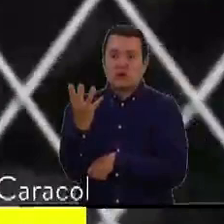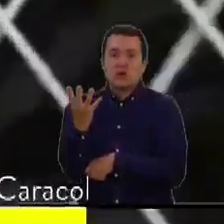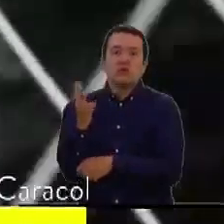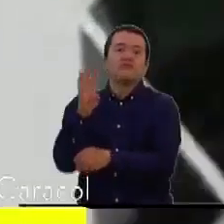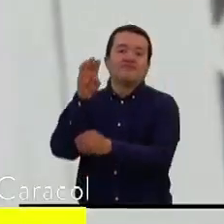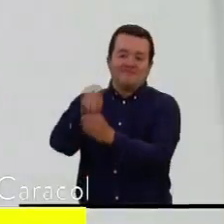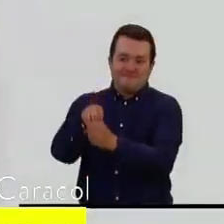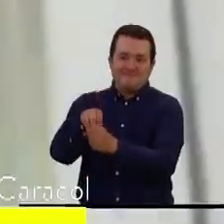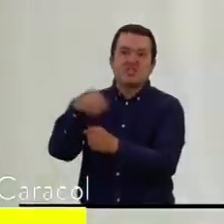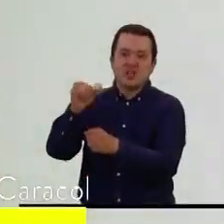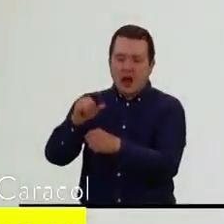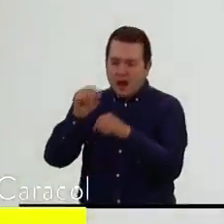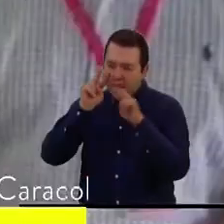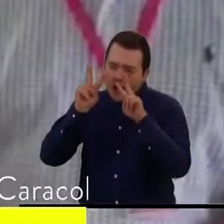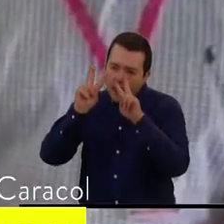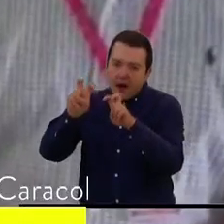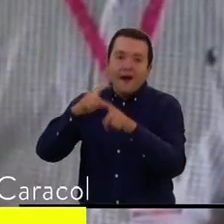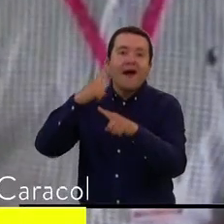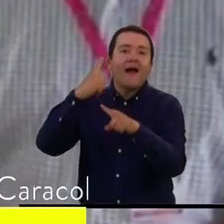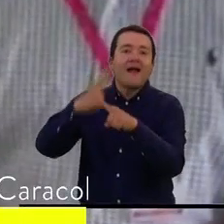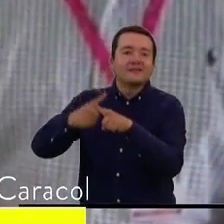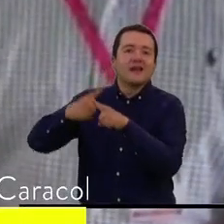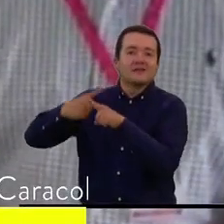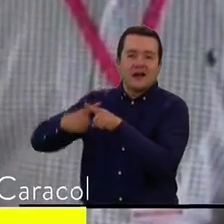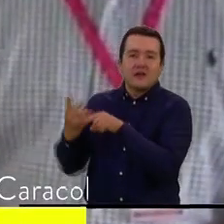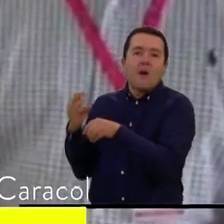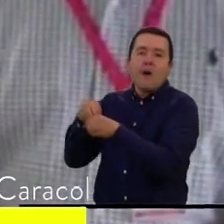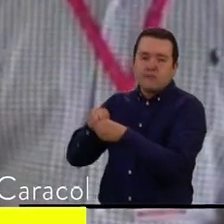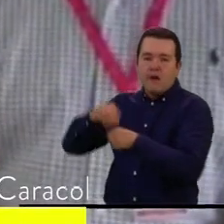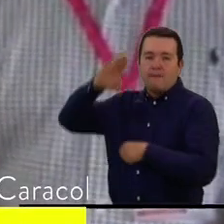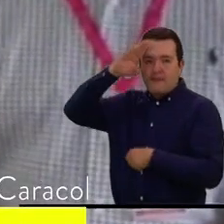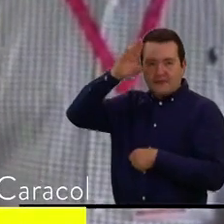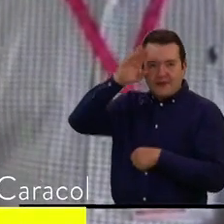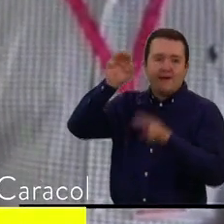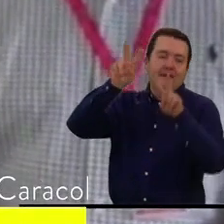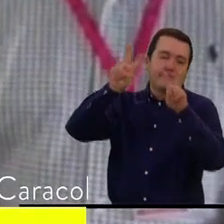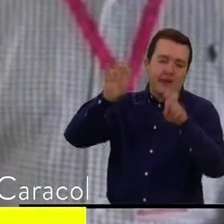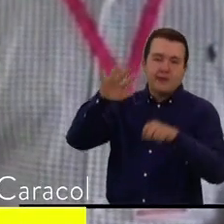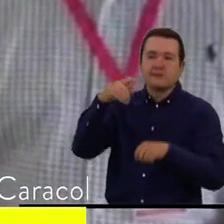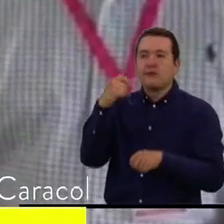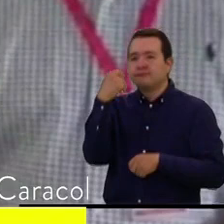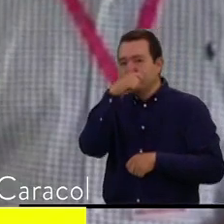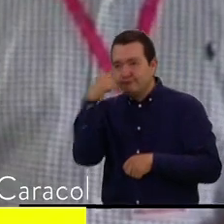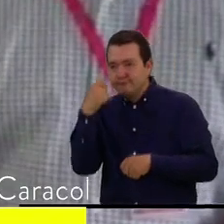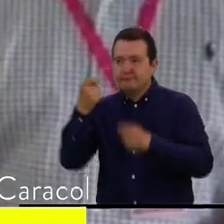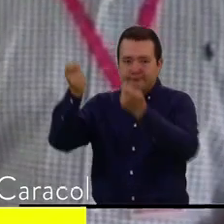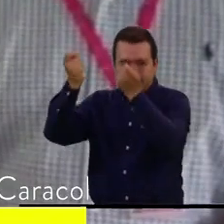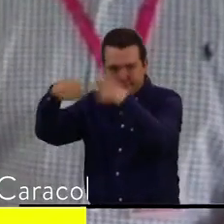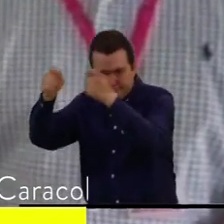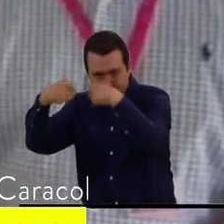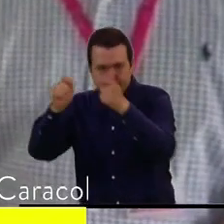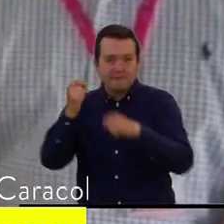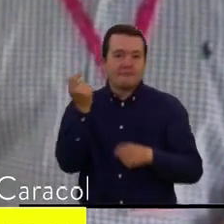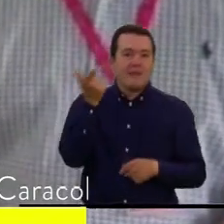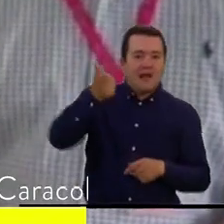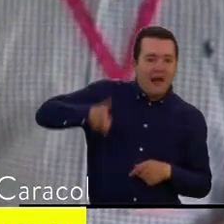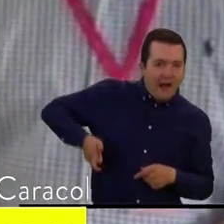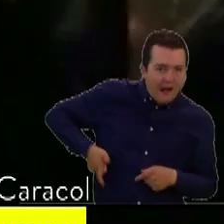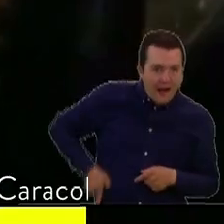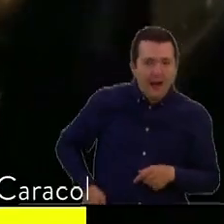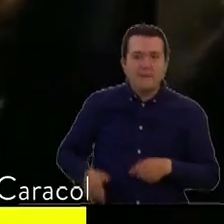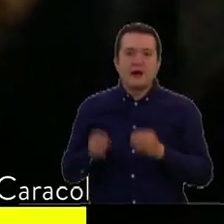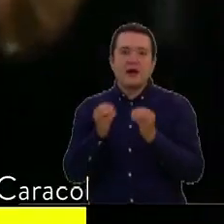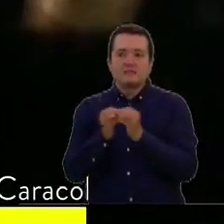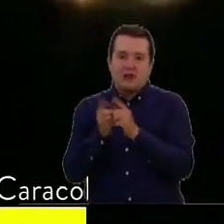tenían antecedentes por los delitos de tráfico, fabricación o porte de estupefacientes, porte ilegal de armas de fuego y